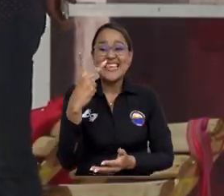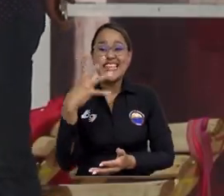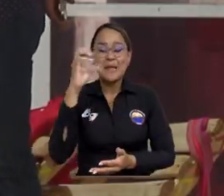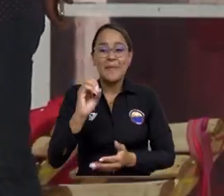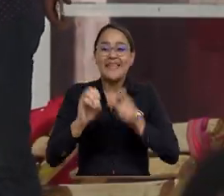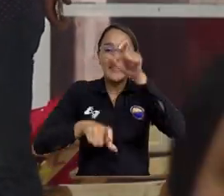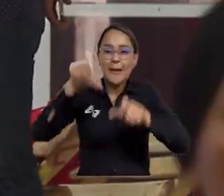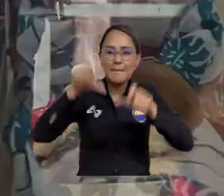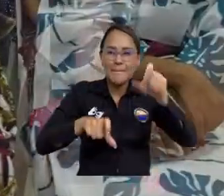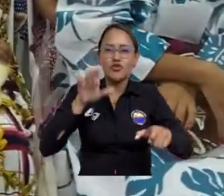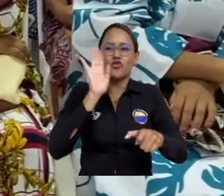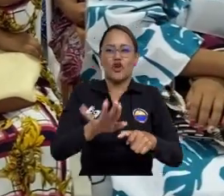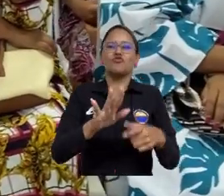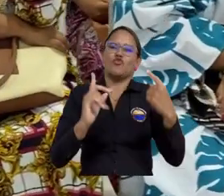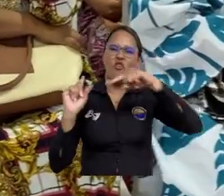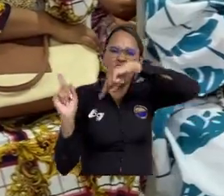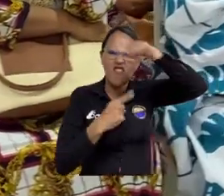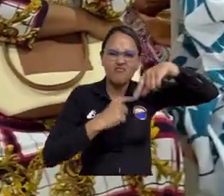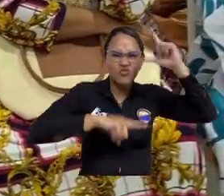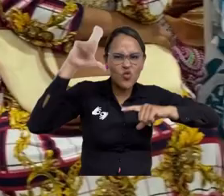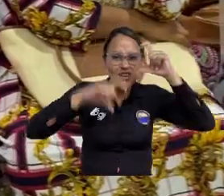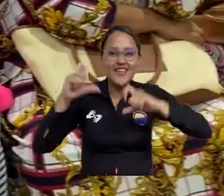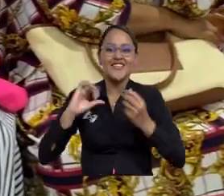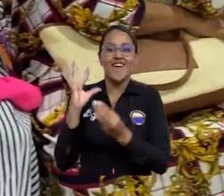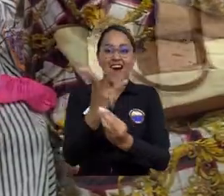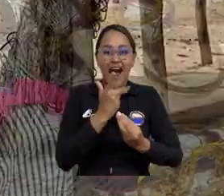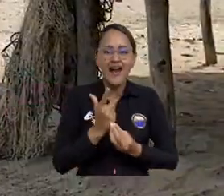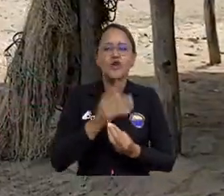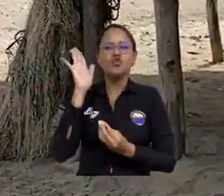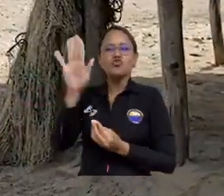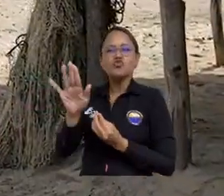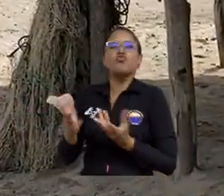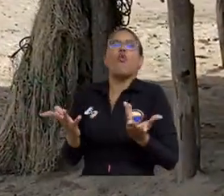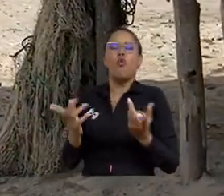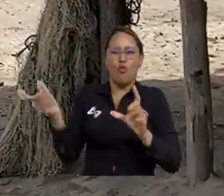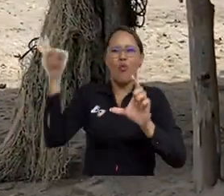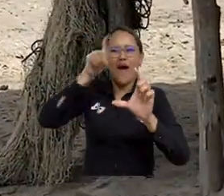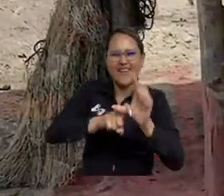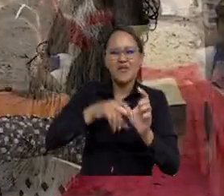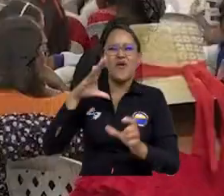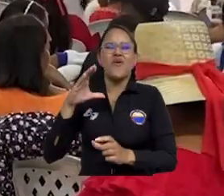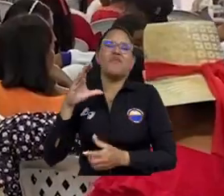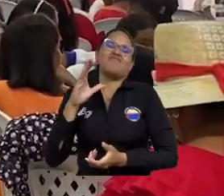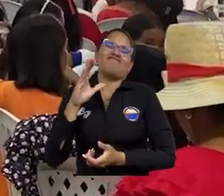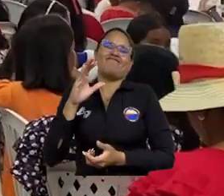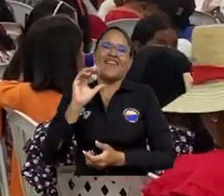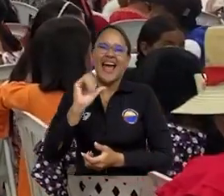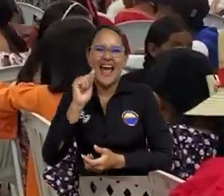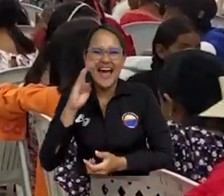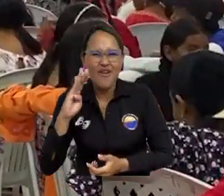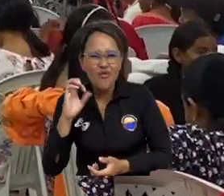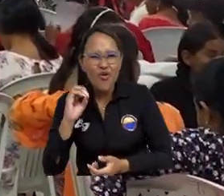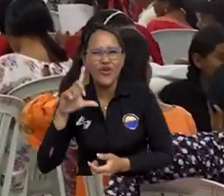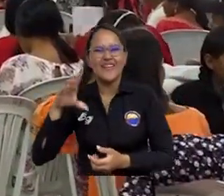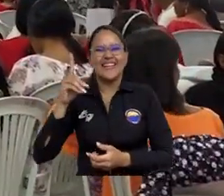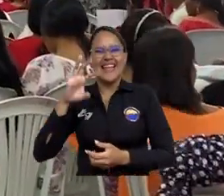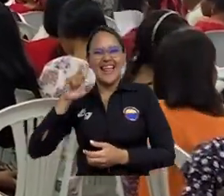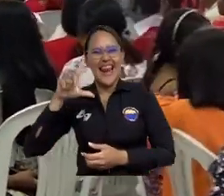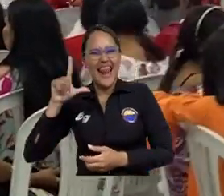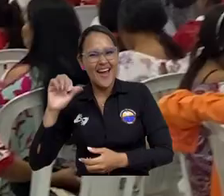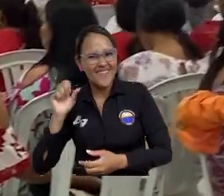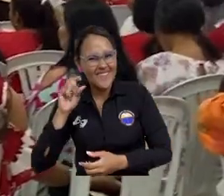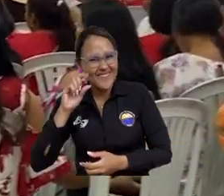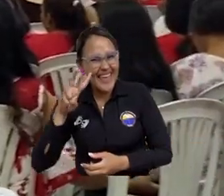con la participación de más de 120 prestadores de servicios turísticos y artesanas del Cabo de la Vela, Puerto Estrella, Nazaret, Punta Gallinas y la